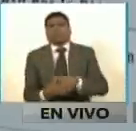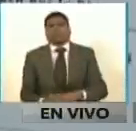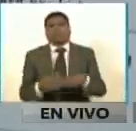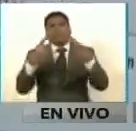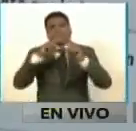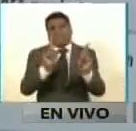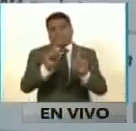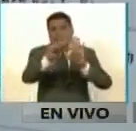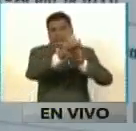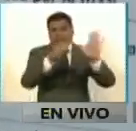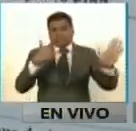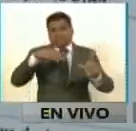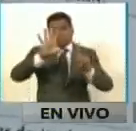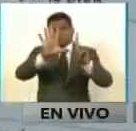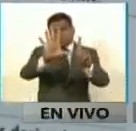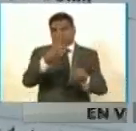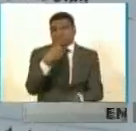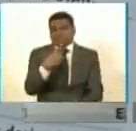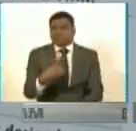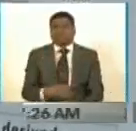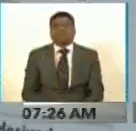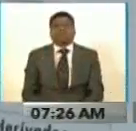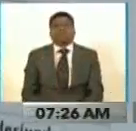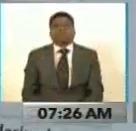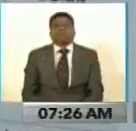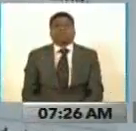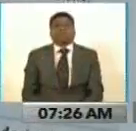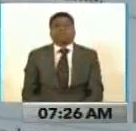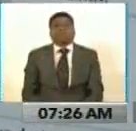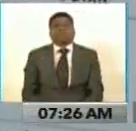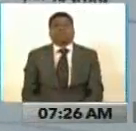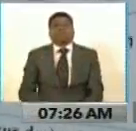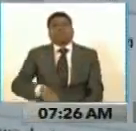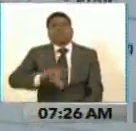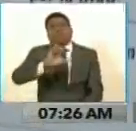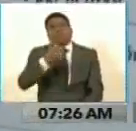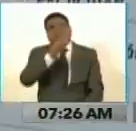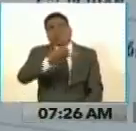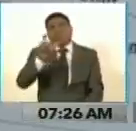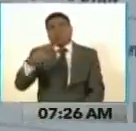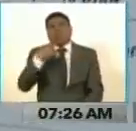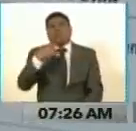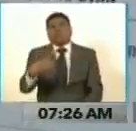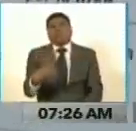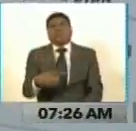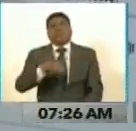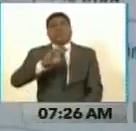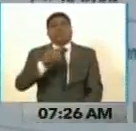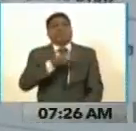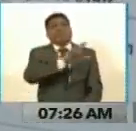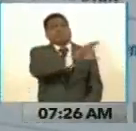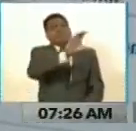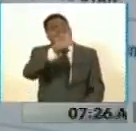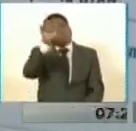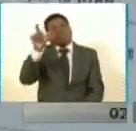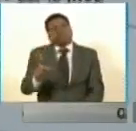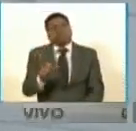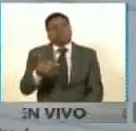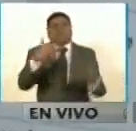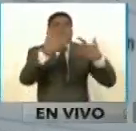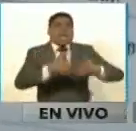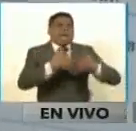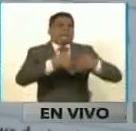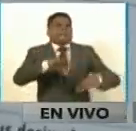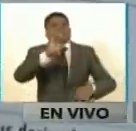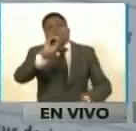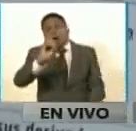6 dice un tercero es definido como toda persona natural o jurídica debidamente registrada